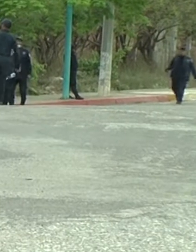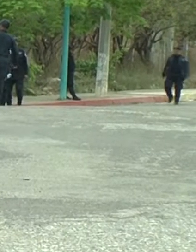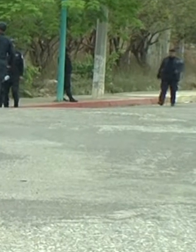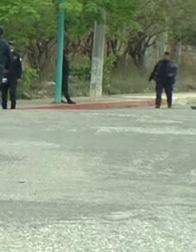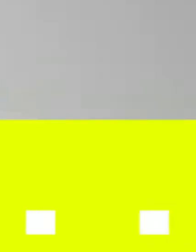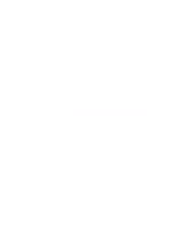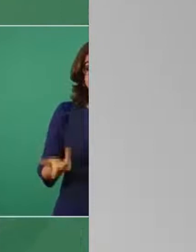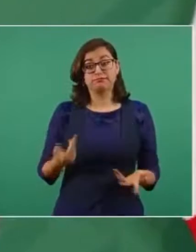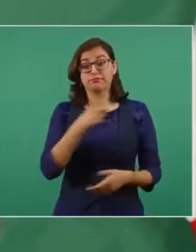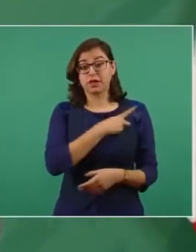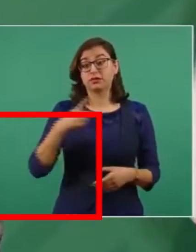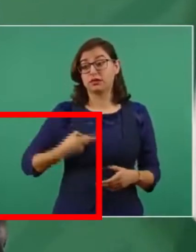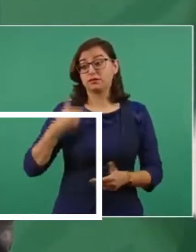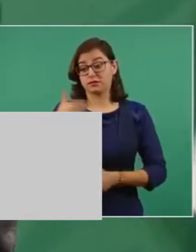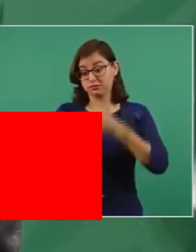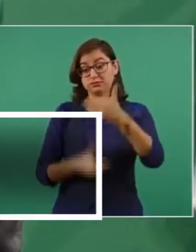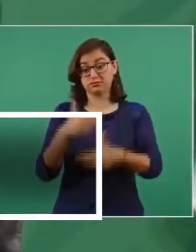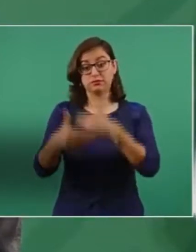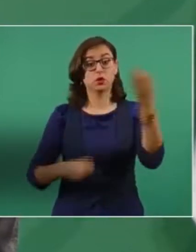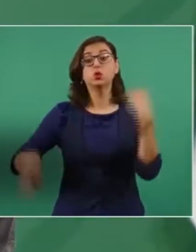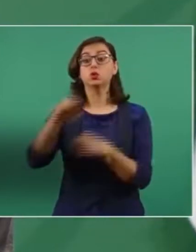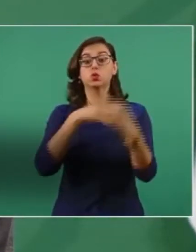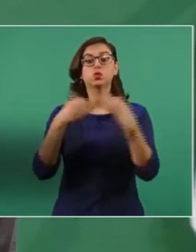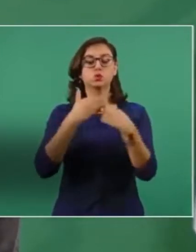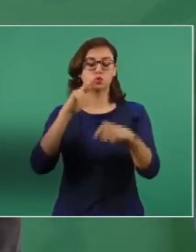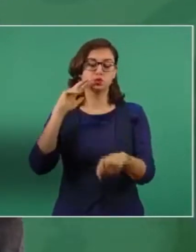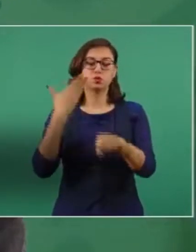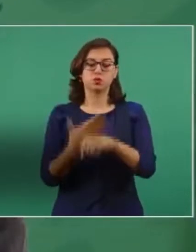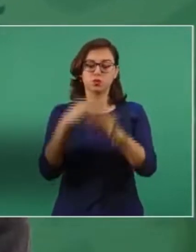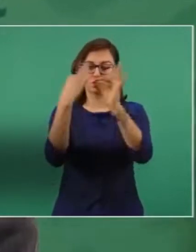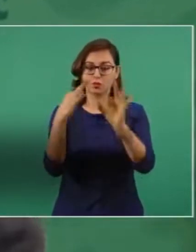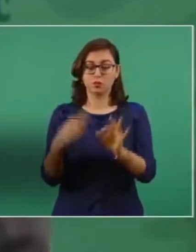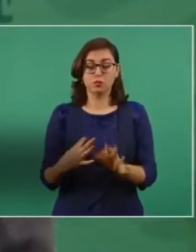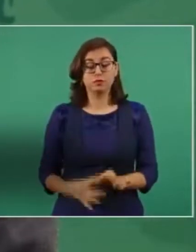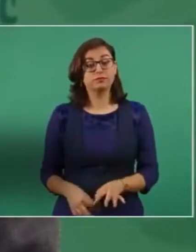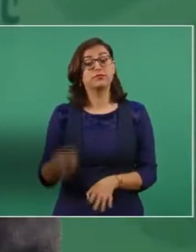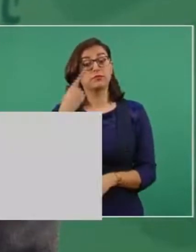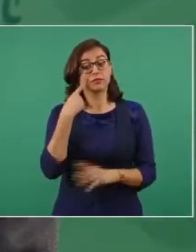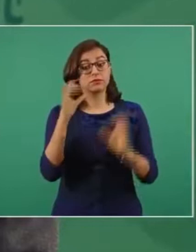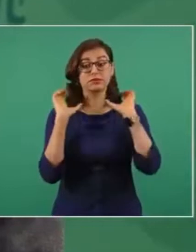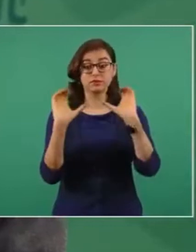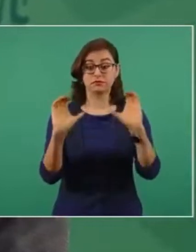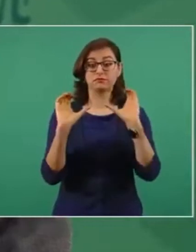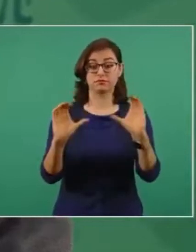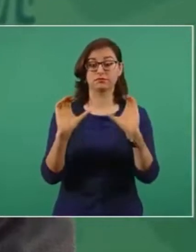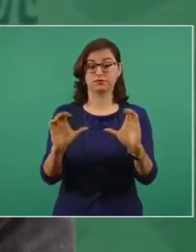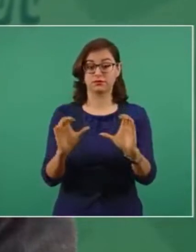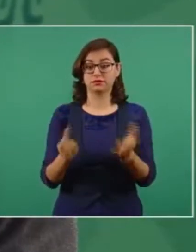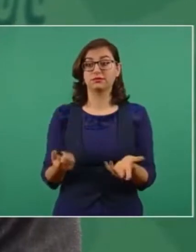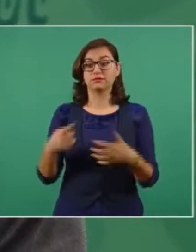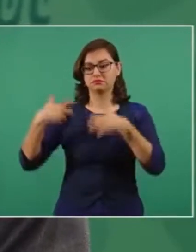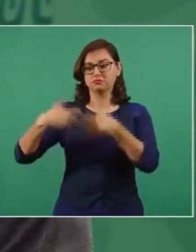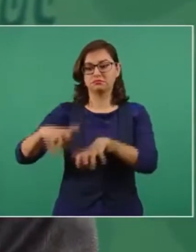responsable. Actuemos de manera responsable y mucho ojo con los